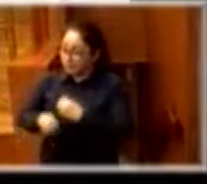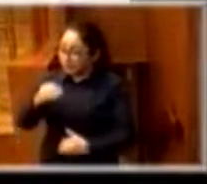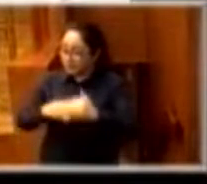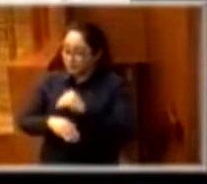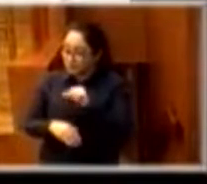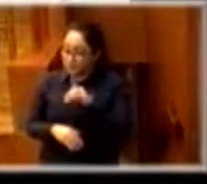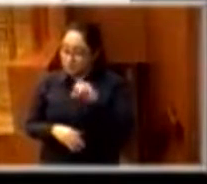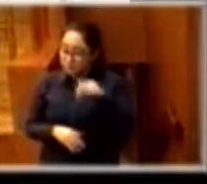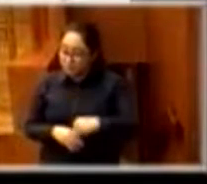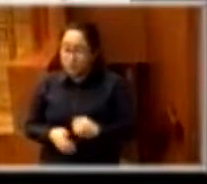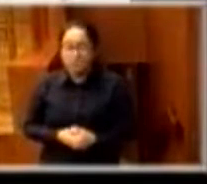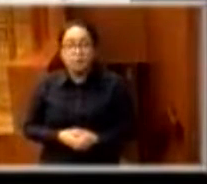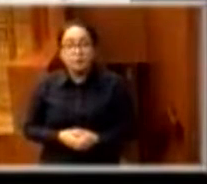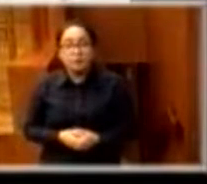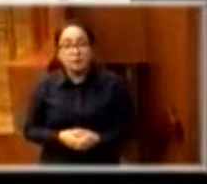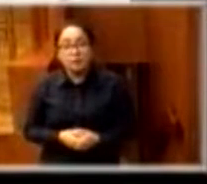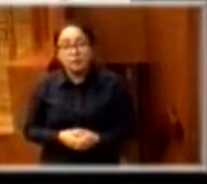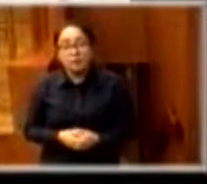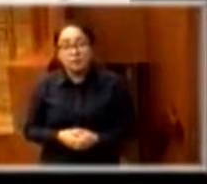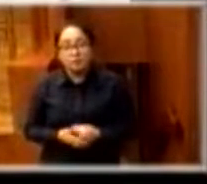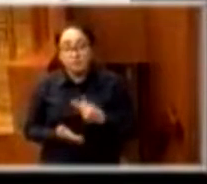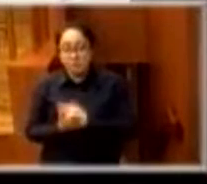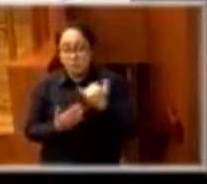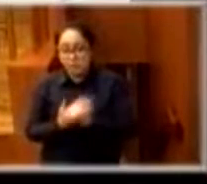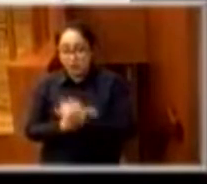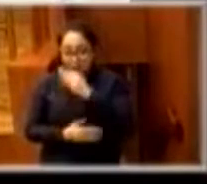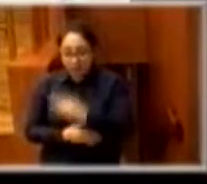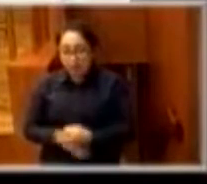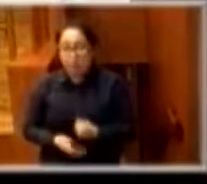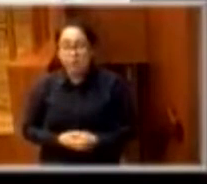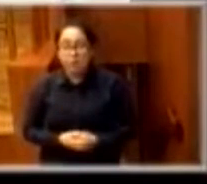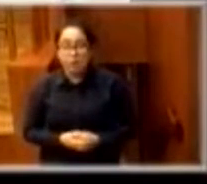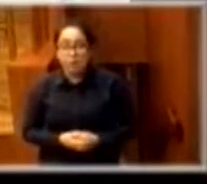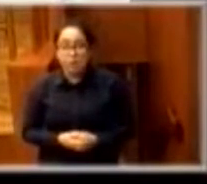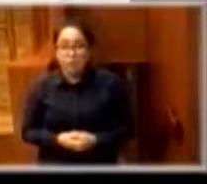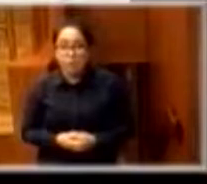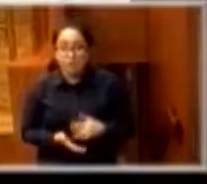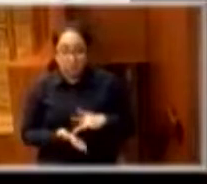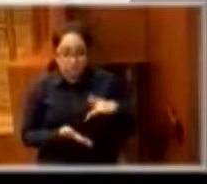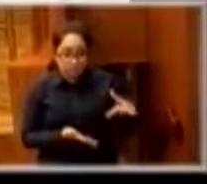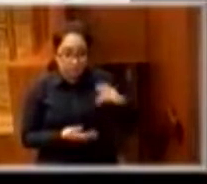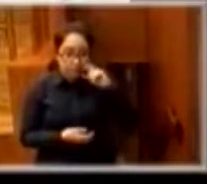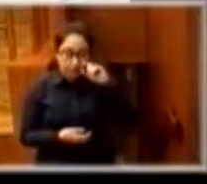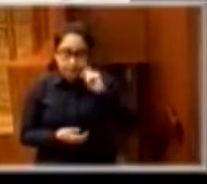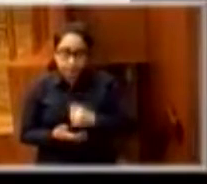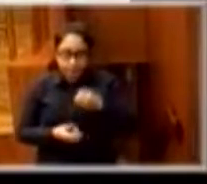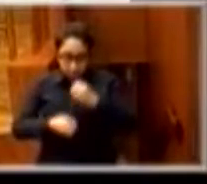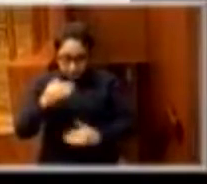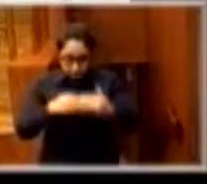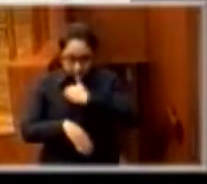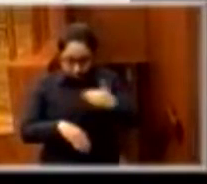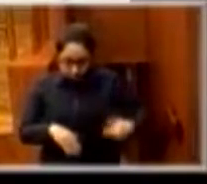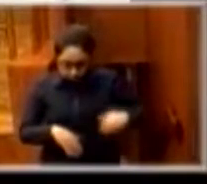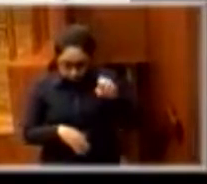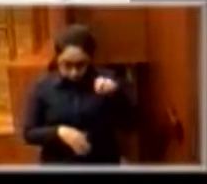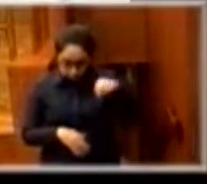Adrián Antonio de León Gálvez. A favor del proyecto. Gracias. Magistrado presidente